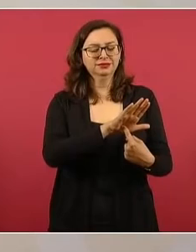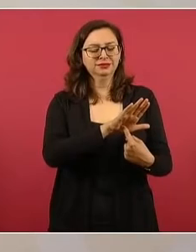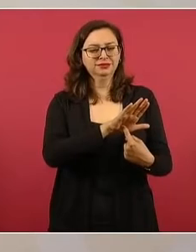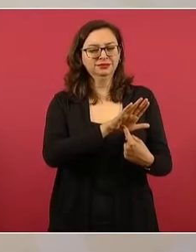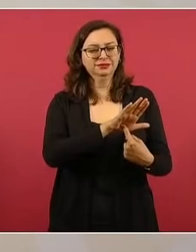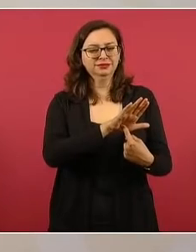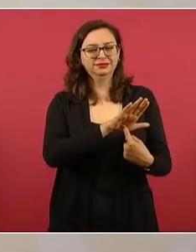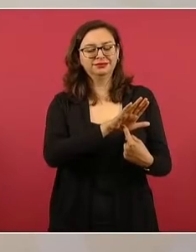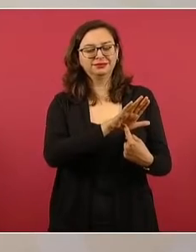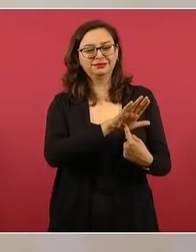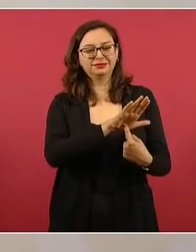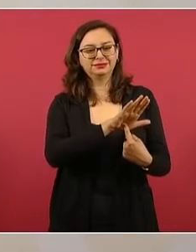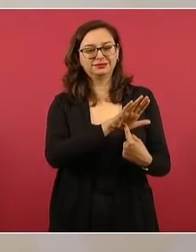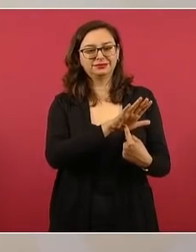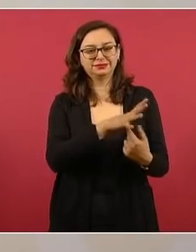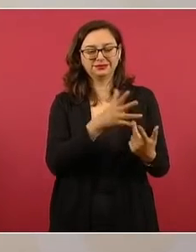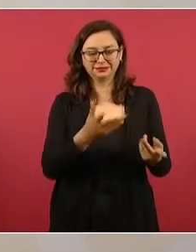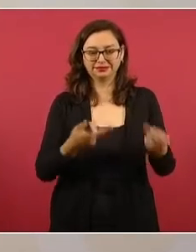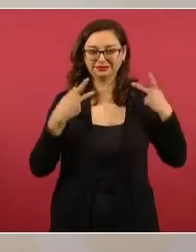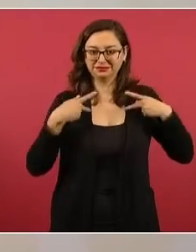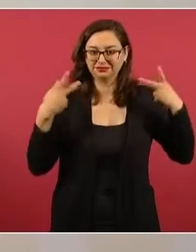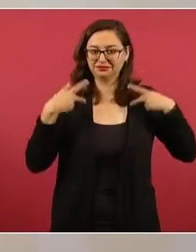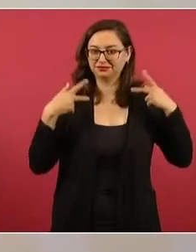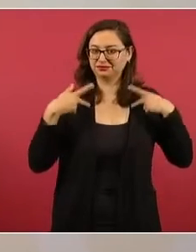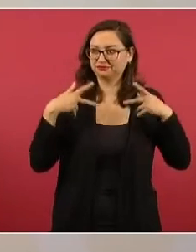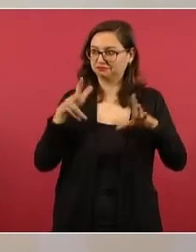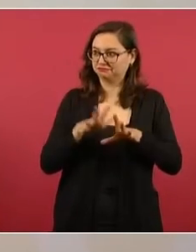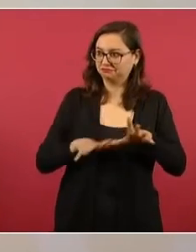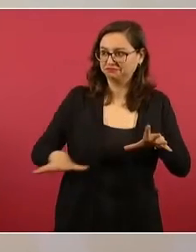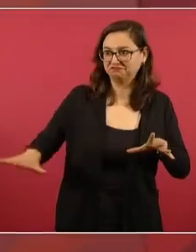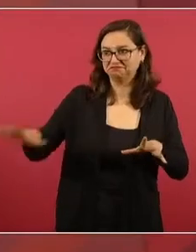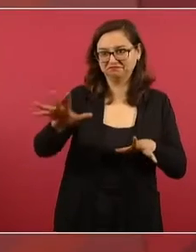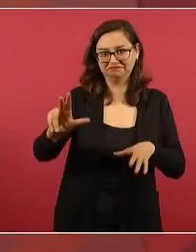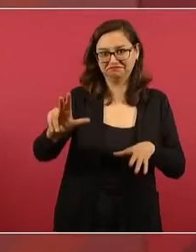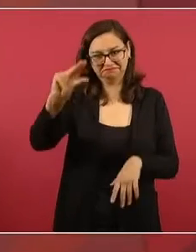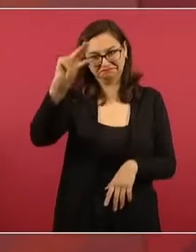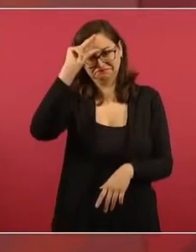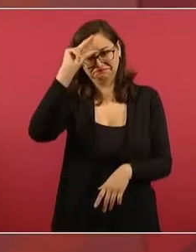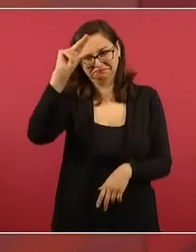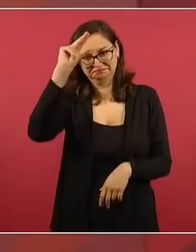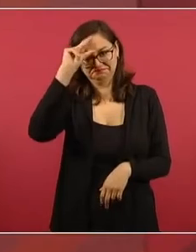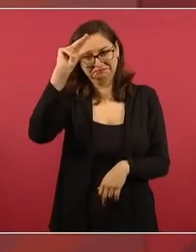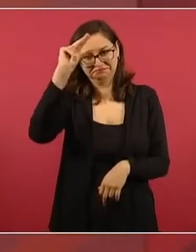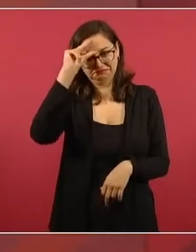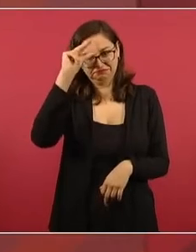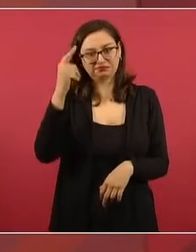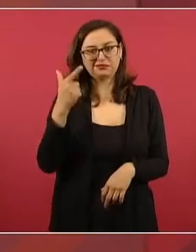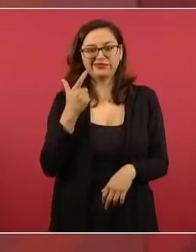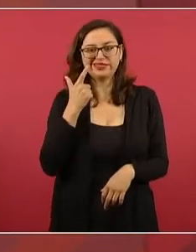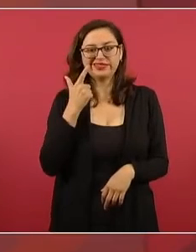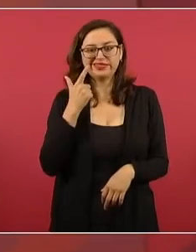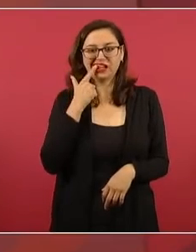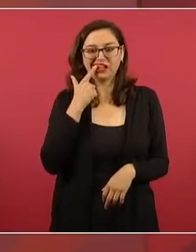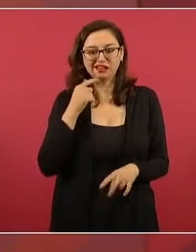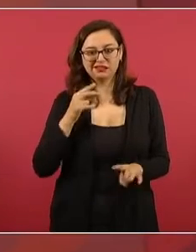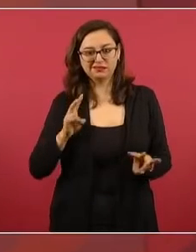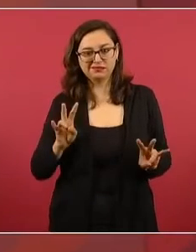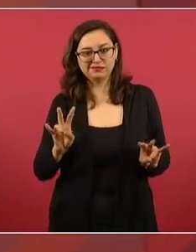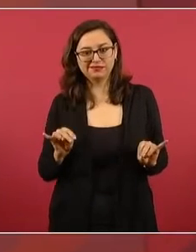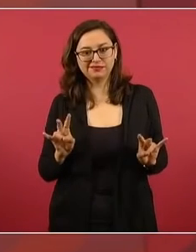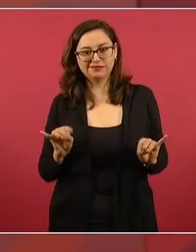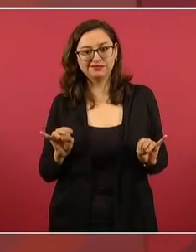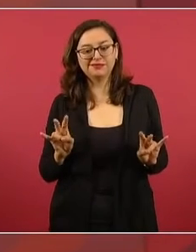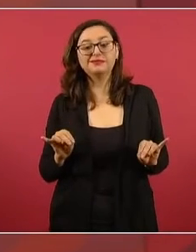de que el pueblo es muy inteligente, tiene un instinto certero.